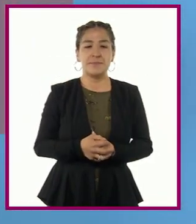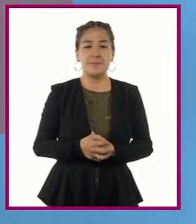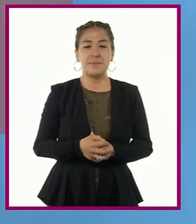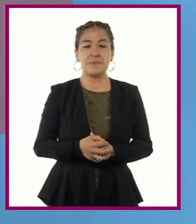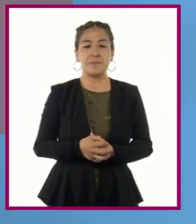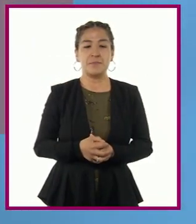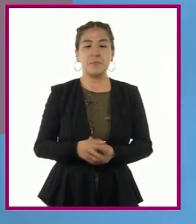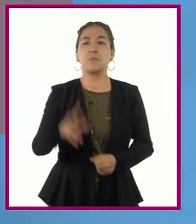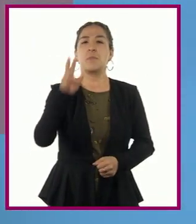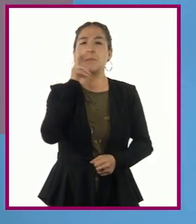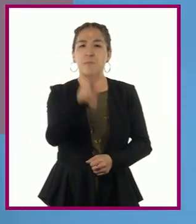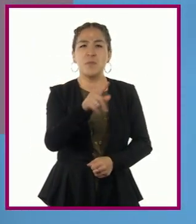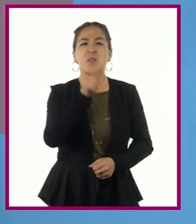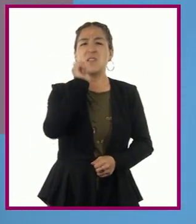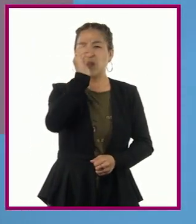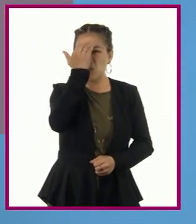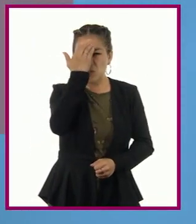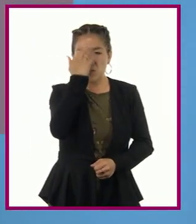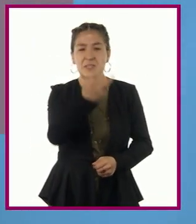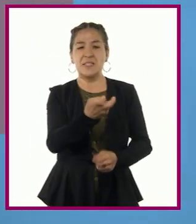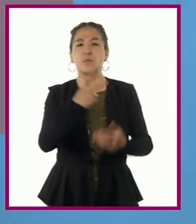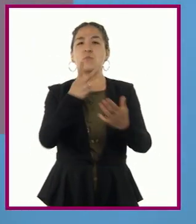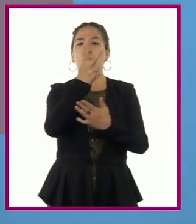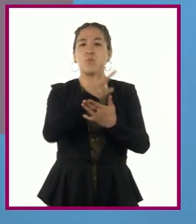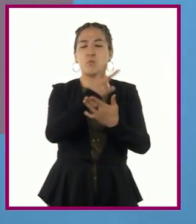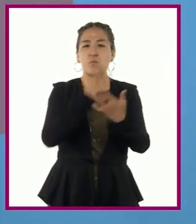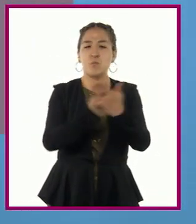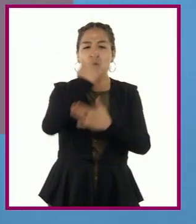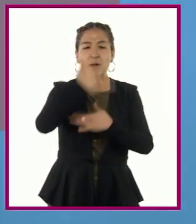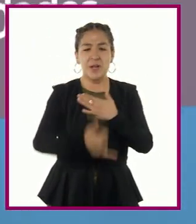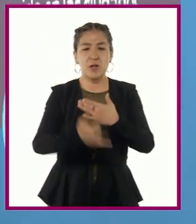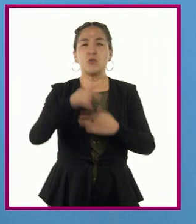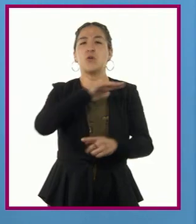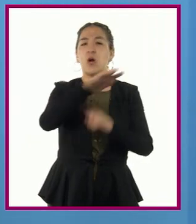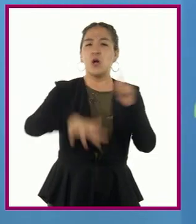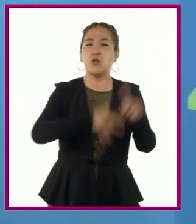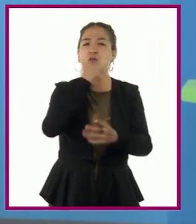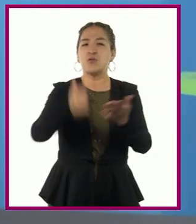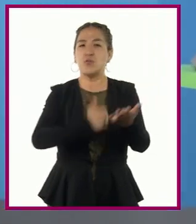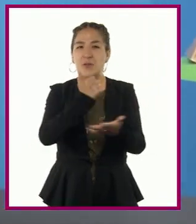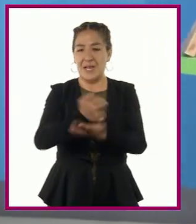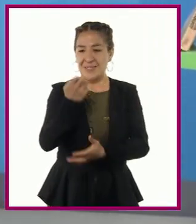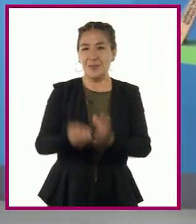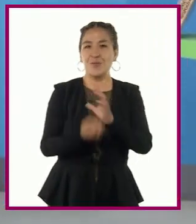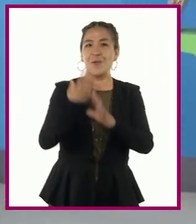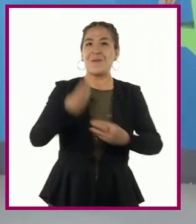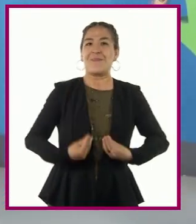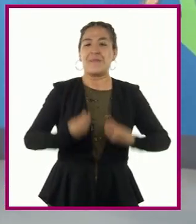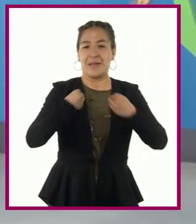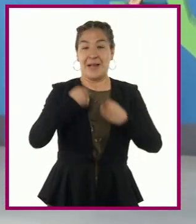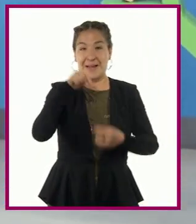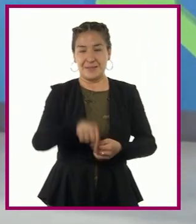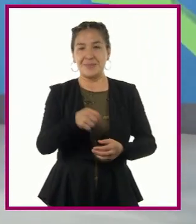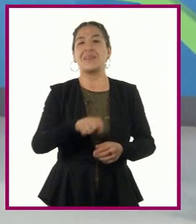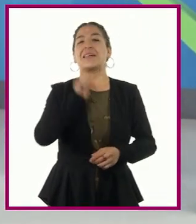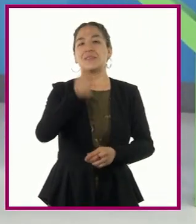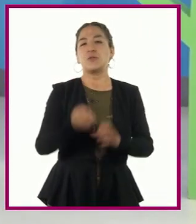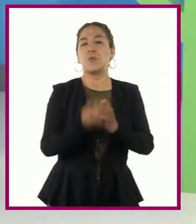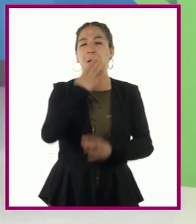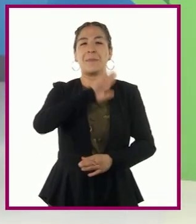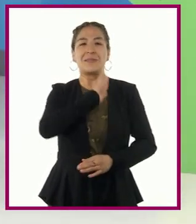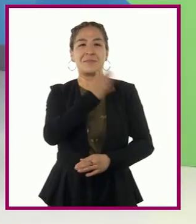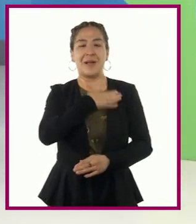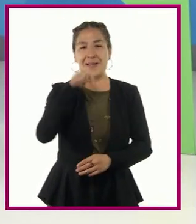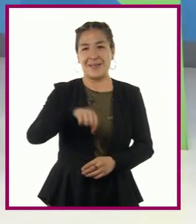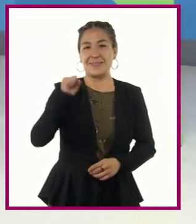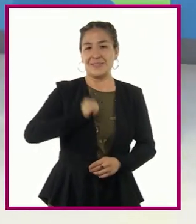los proyectos urbanos para organizar la vida en las ciudades. Esto en el contexto de la Nueva España en el siglo